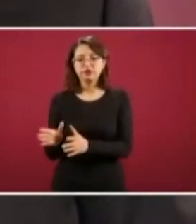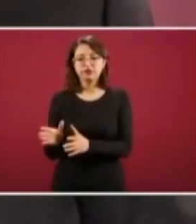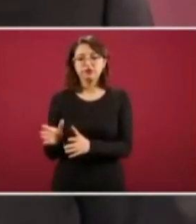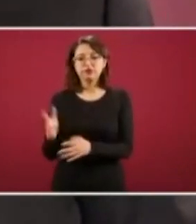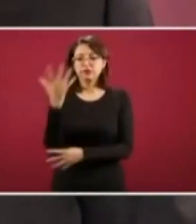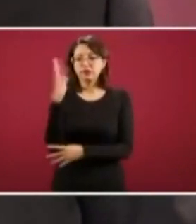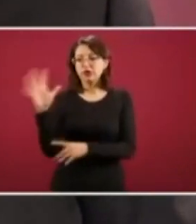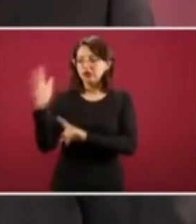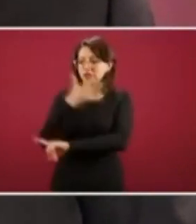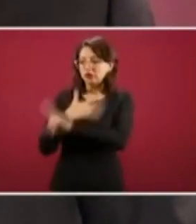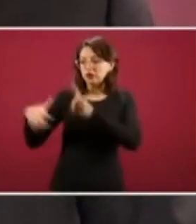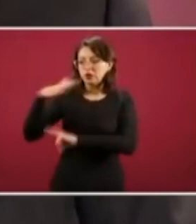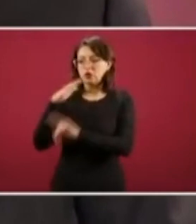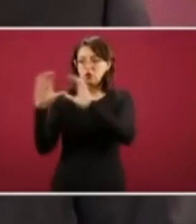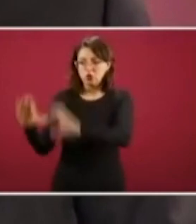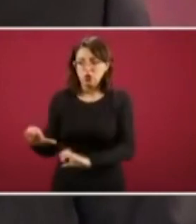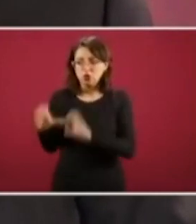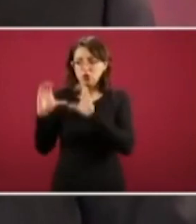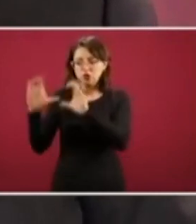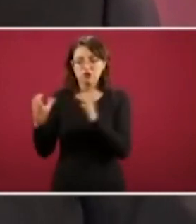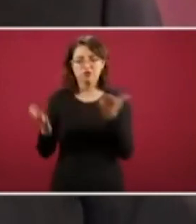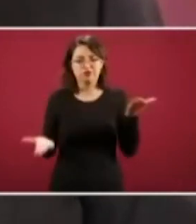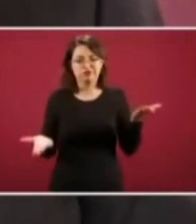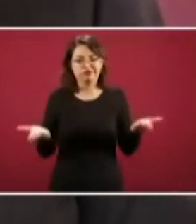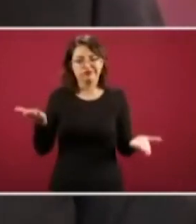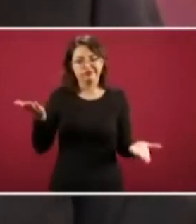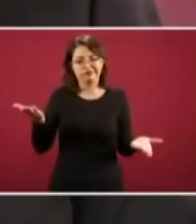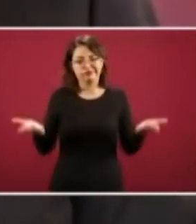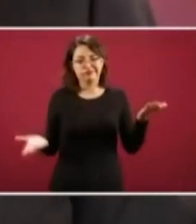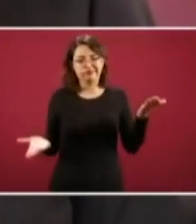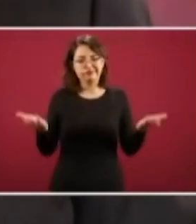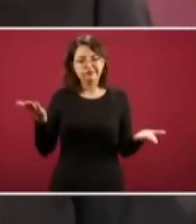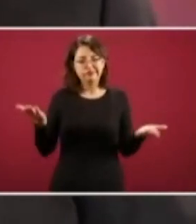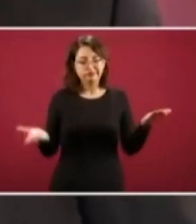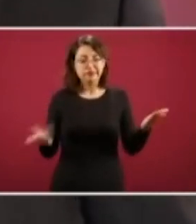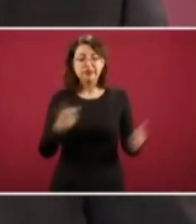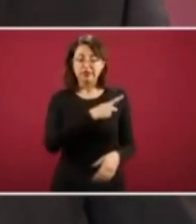el cuidado del medio ambiente. De esto se le